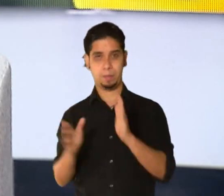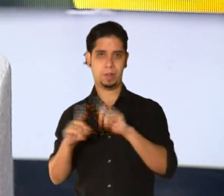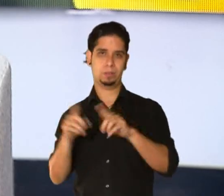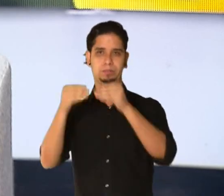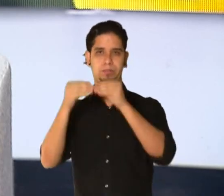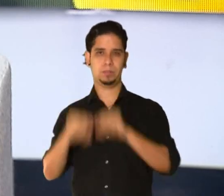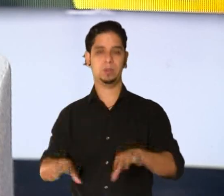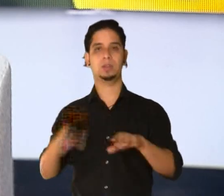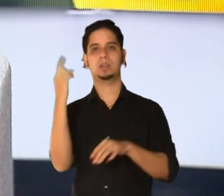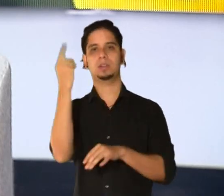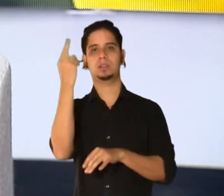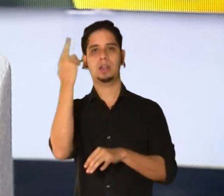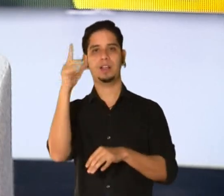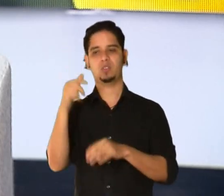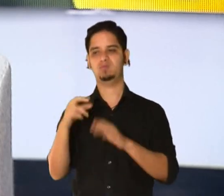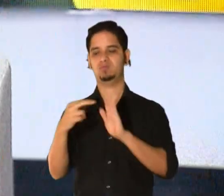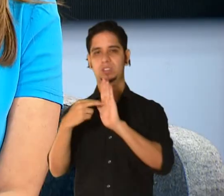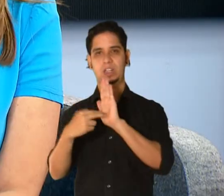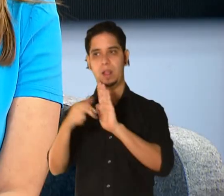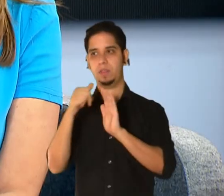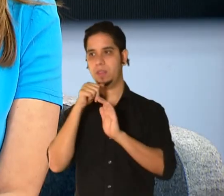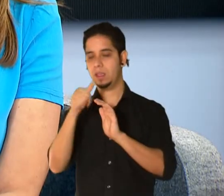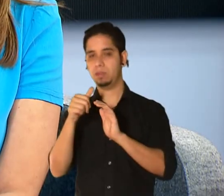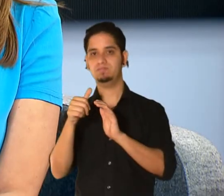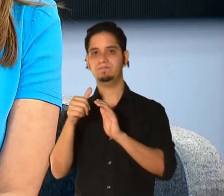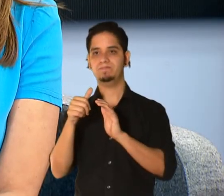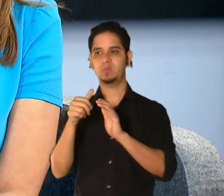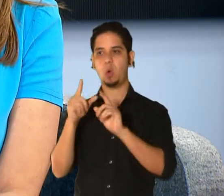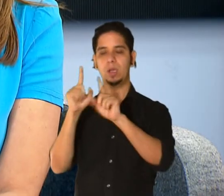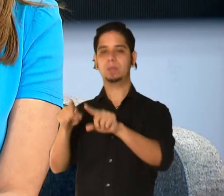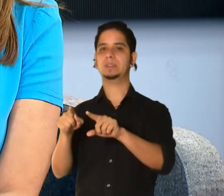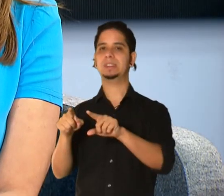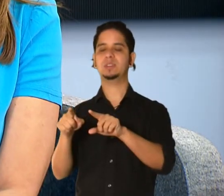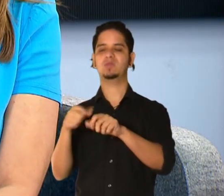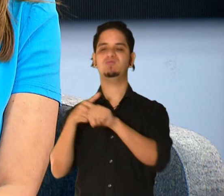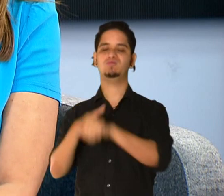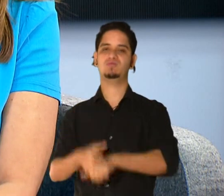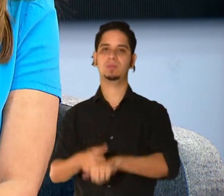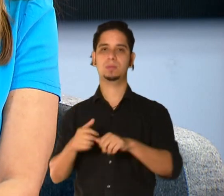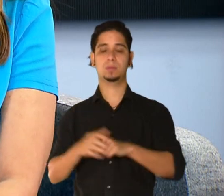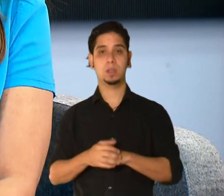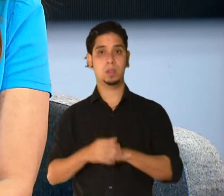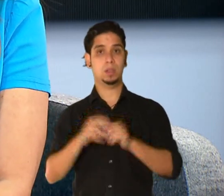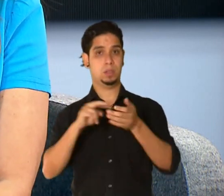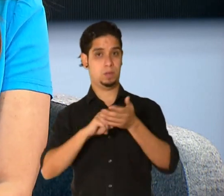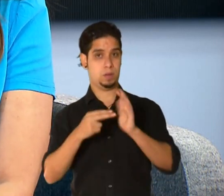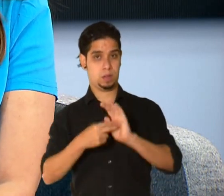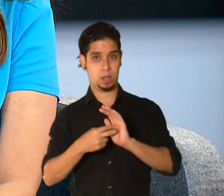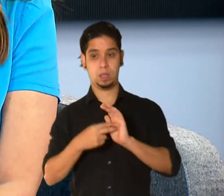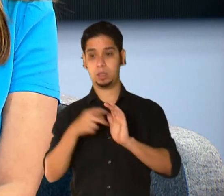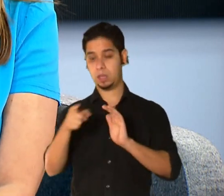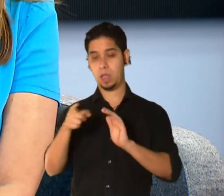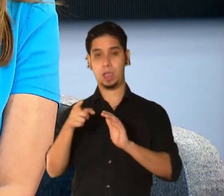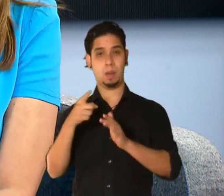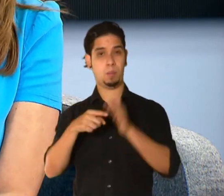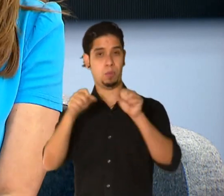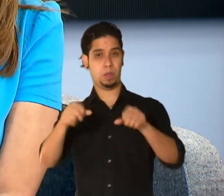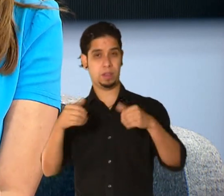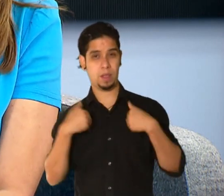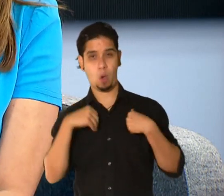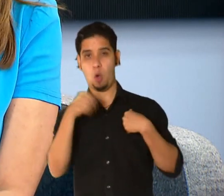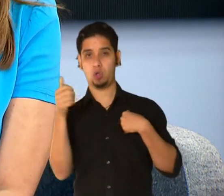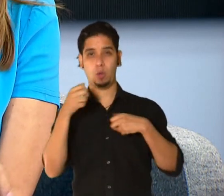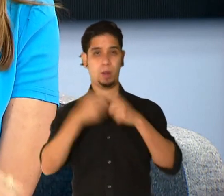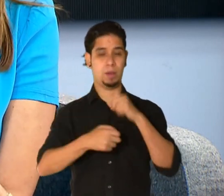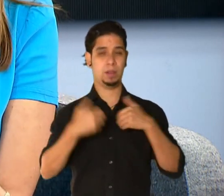a las restricciones de movimiento. Eso es bien importante porque significa que quizás puede haber otros problemas de salud pública a